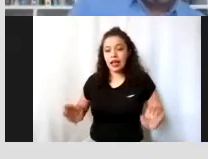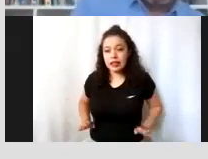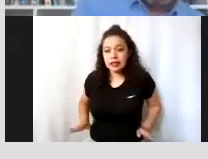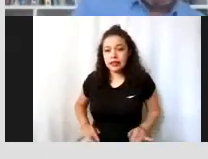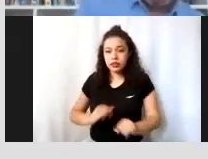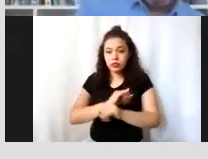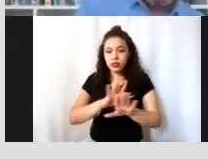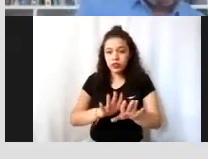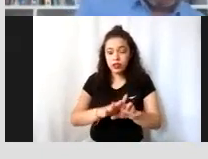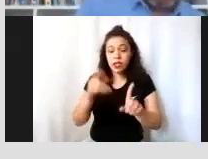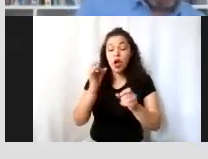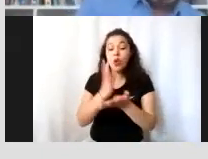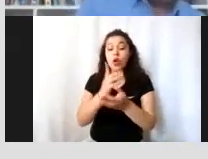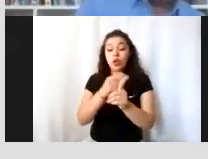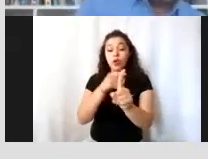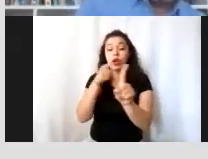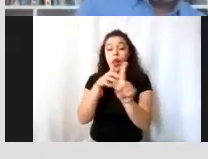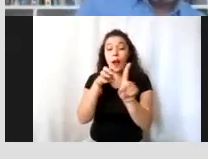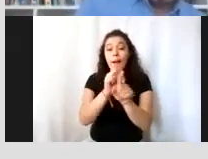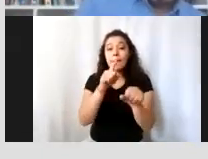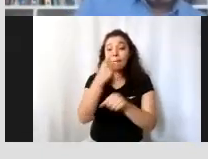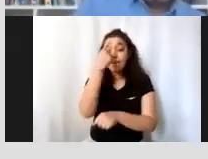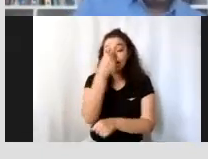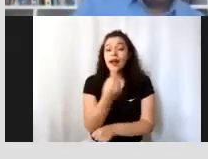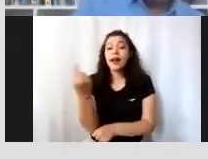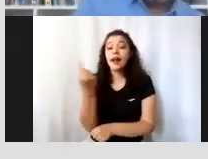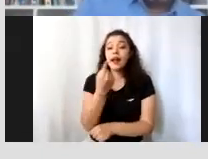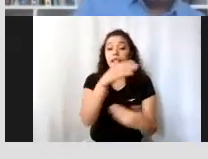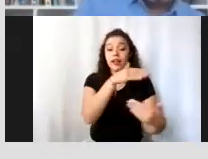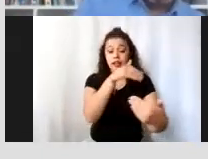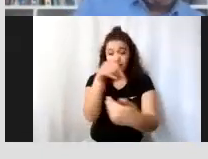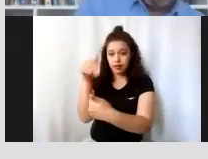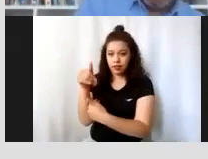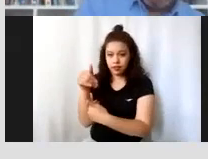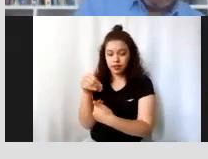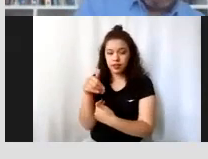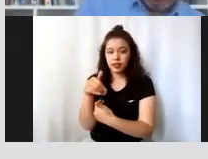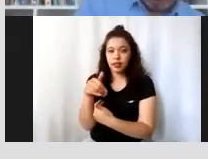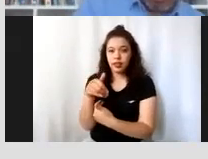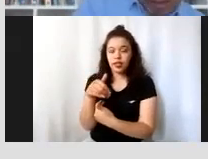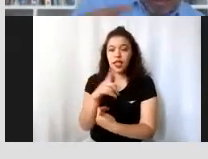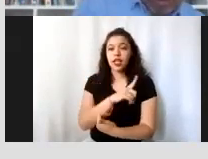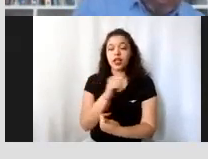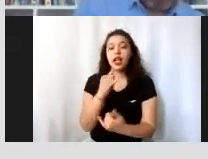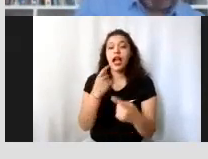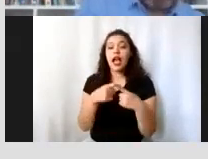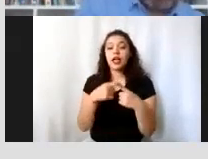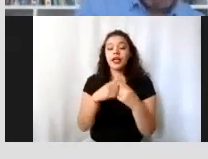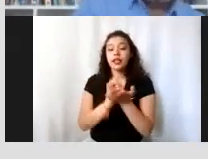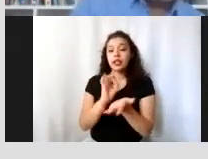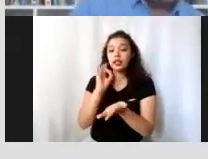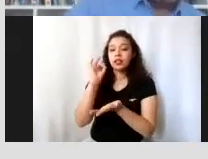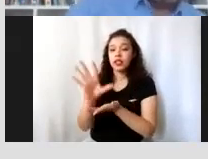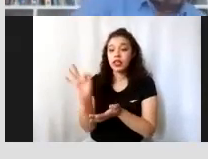la finalidad para la cual van a recabar y están poniendo a quién van a transmitir las transferencias